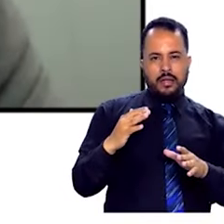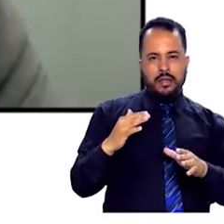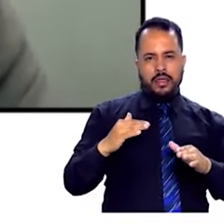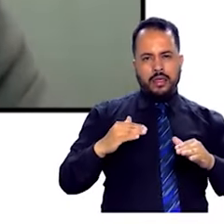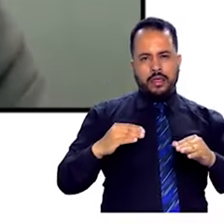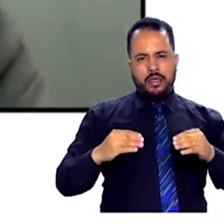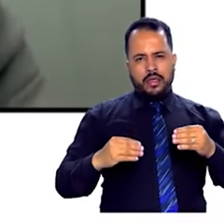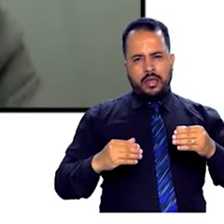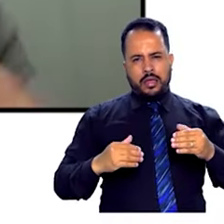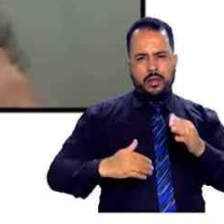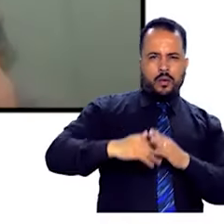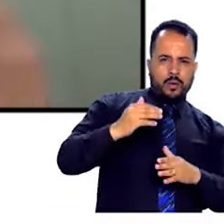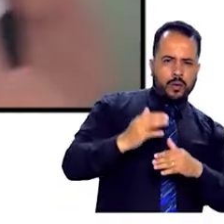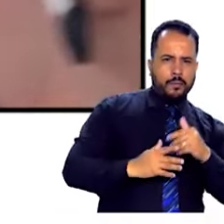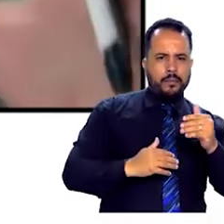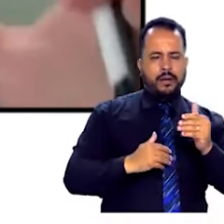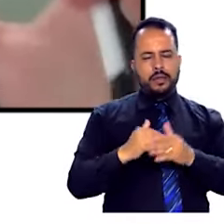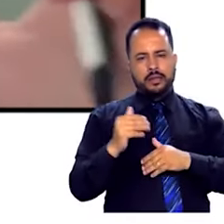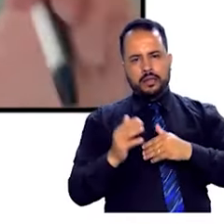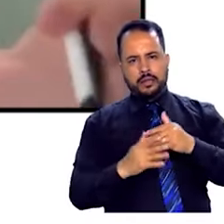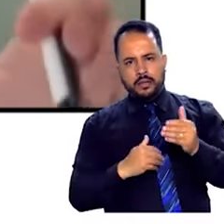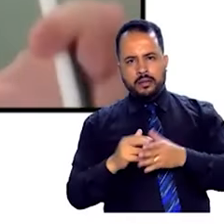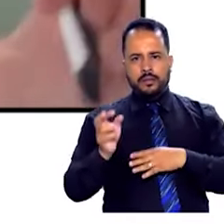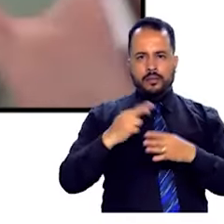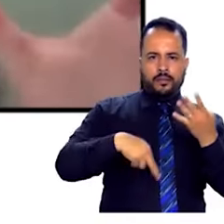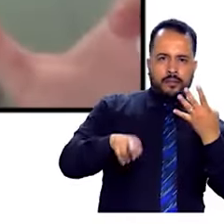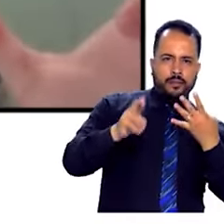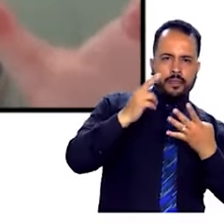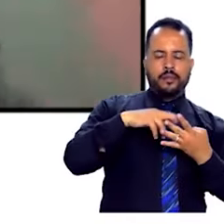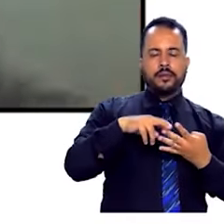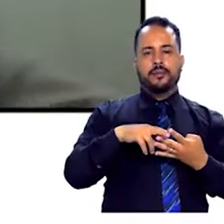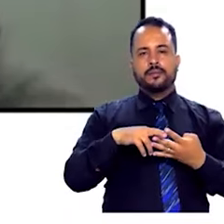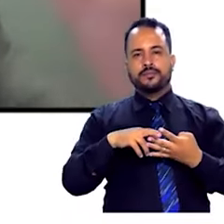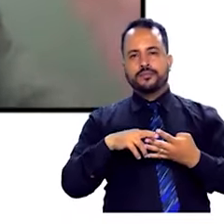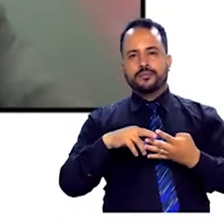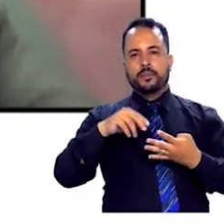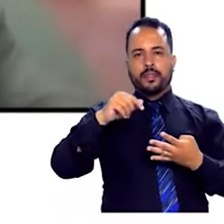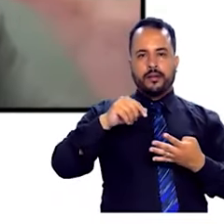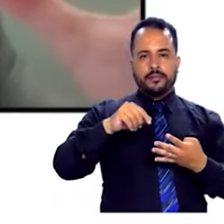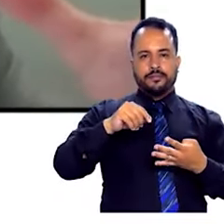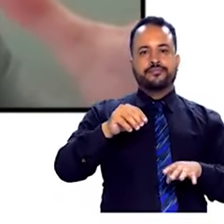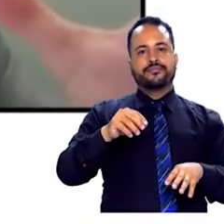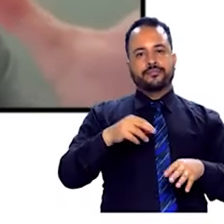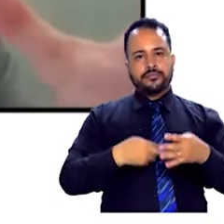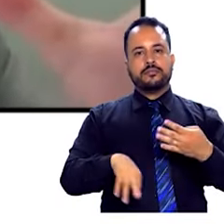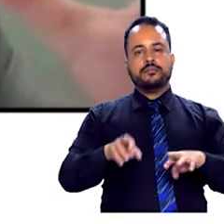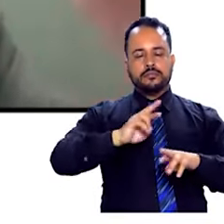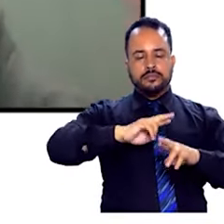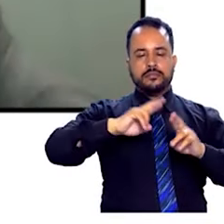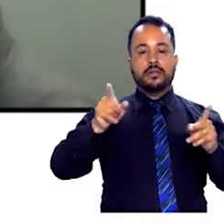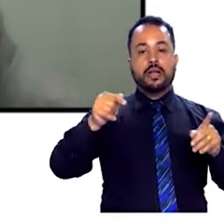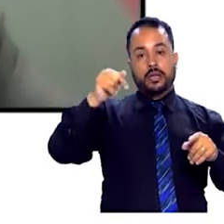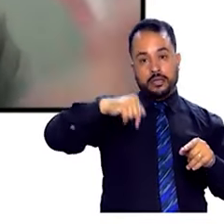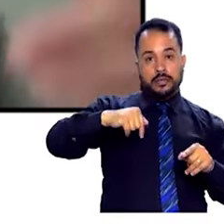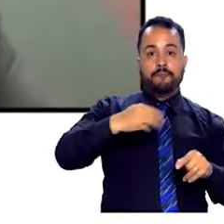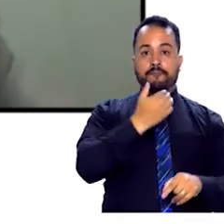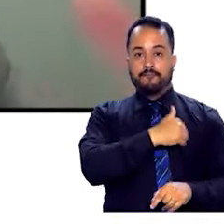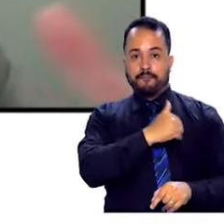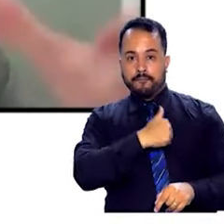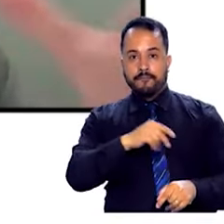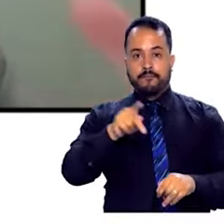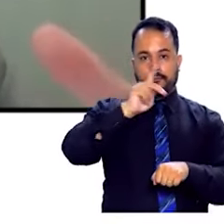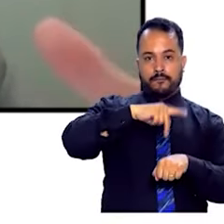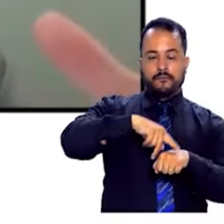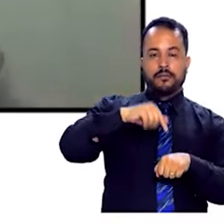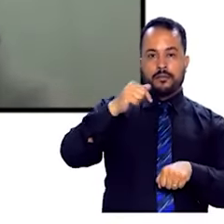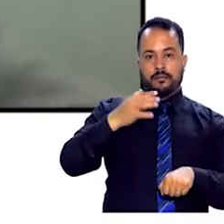extraordinari considerando no solo está orientada aiar la interpretación del derecho Federal del derecho constitucional